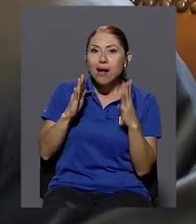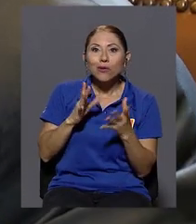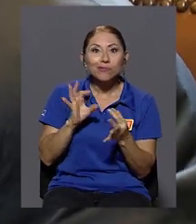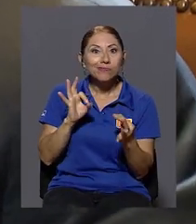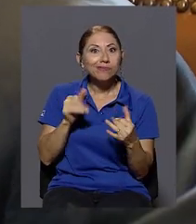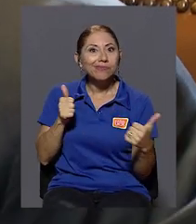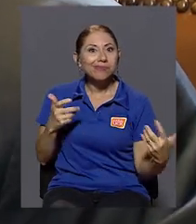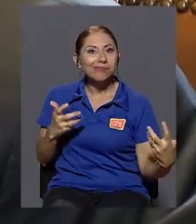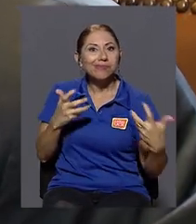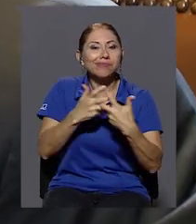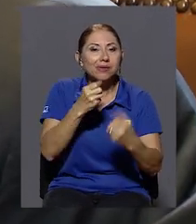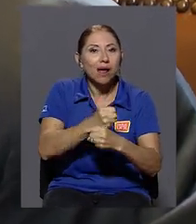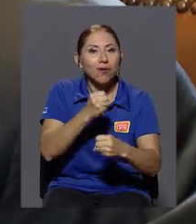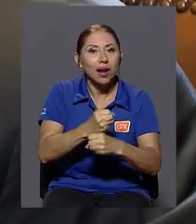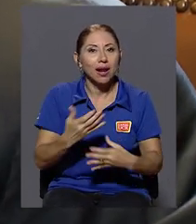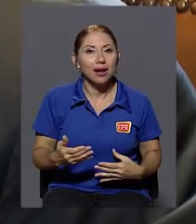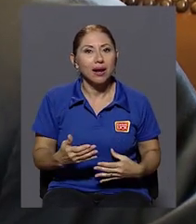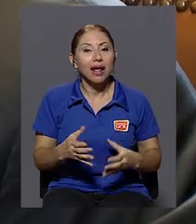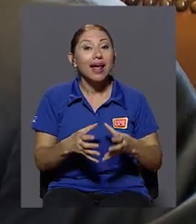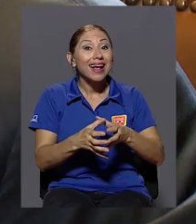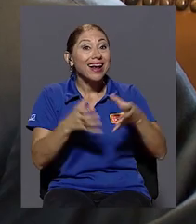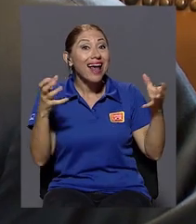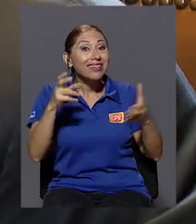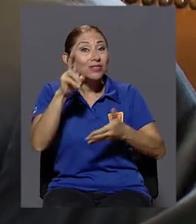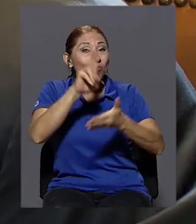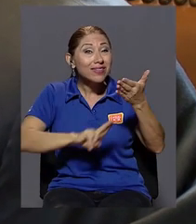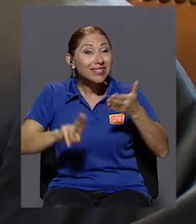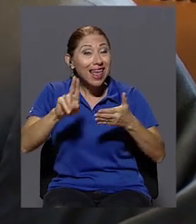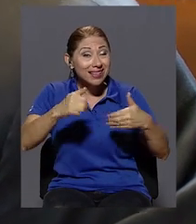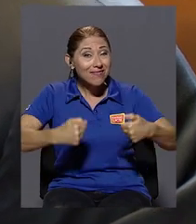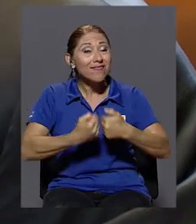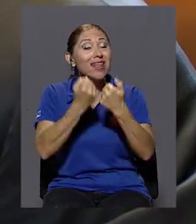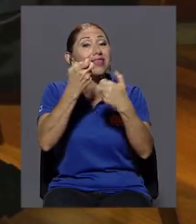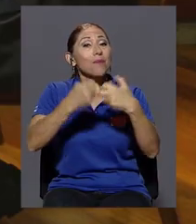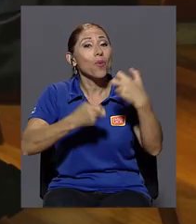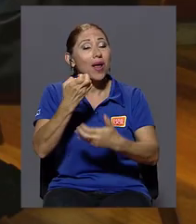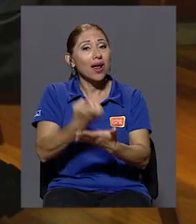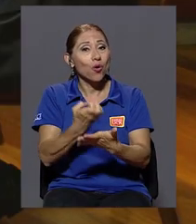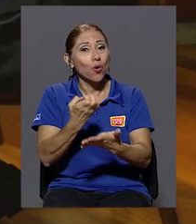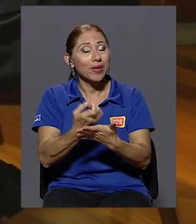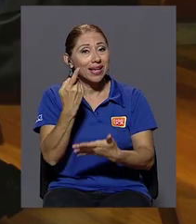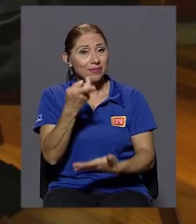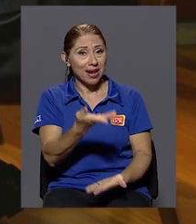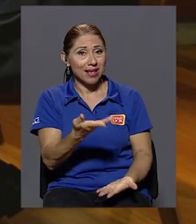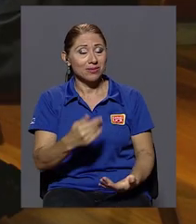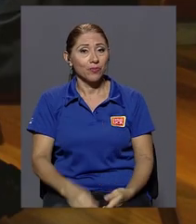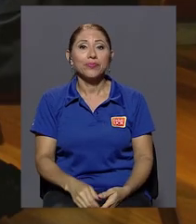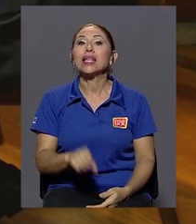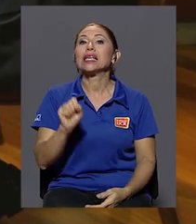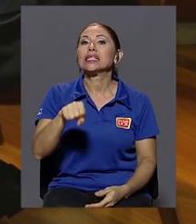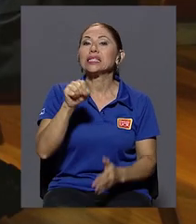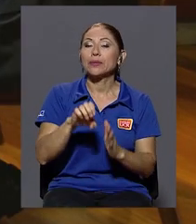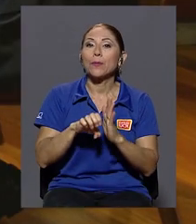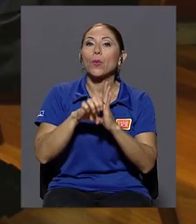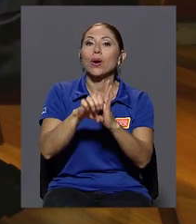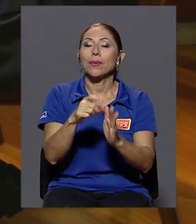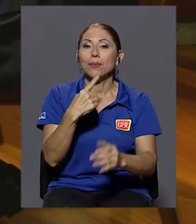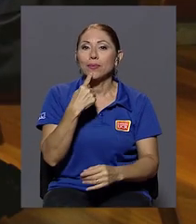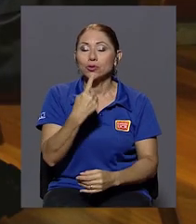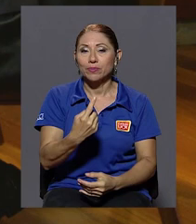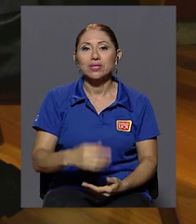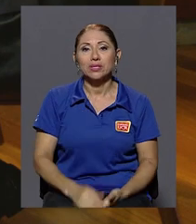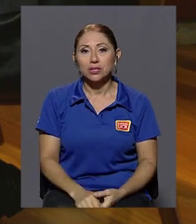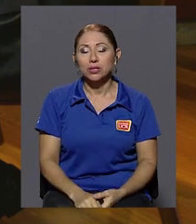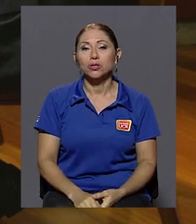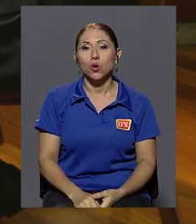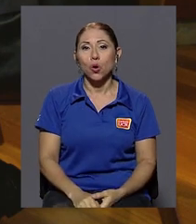mercado laboral o para ciertos aspectos. Las grandes universidades enfrentan problemas enormes. Sí, por ejemplo, se menciona, y